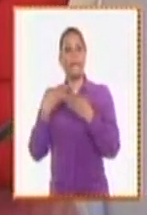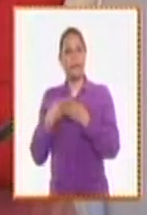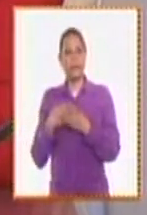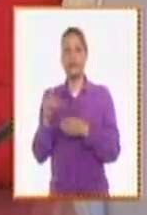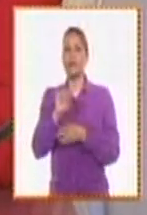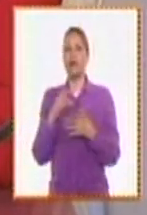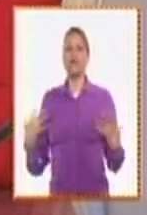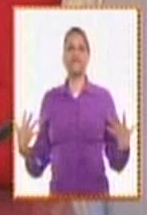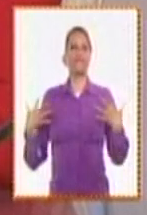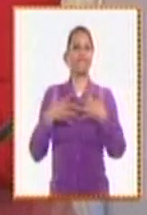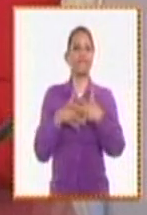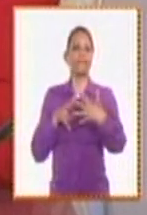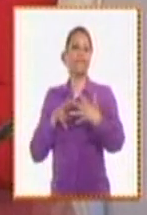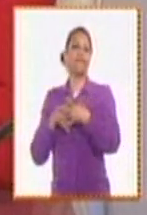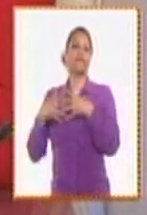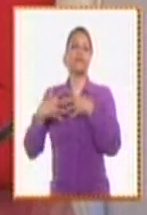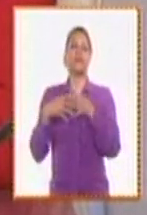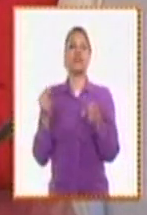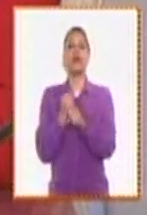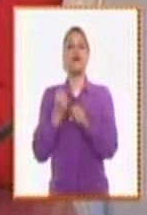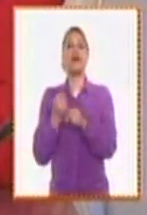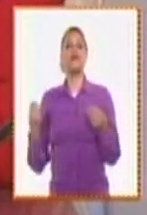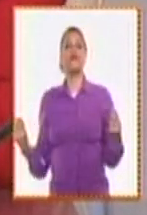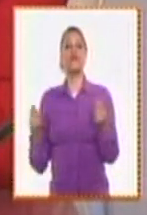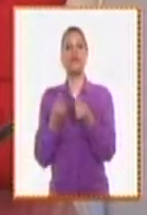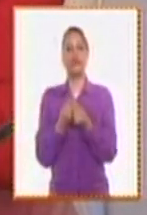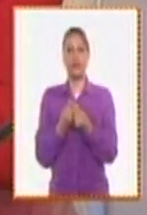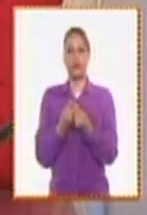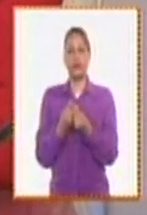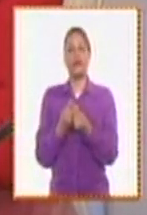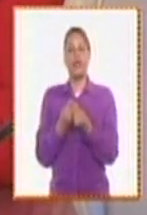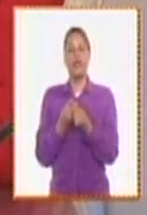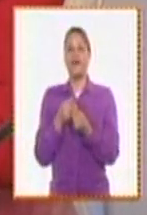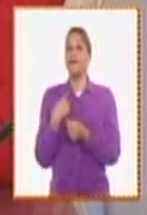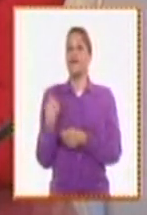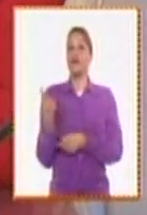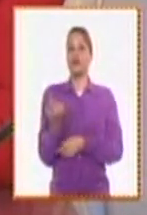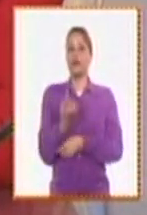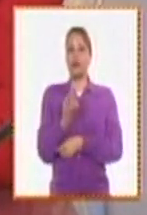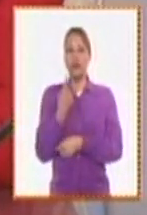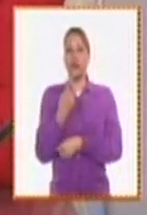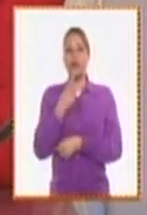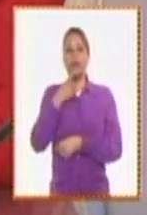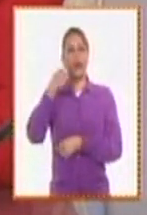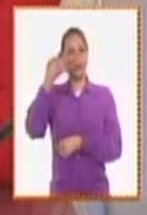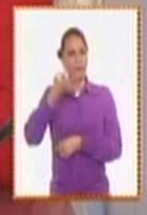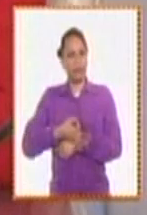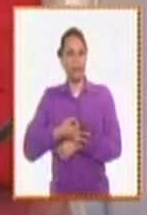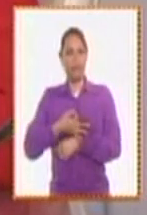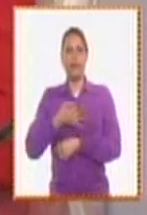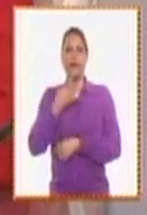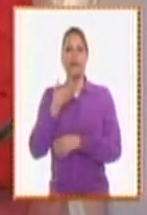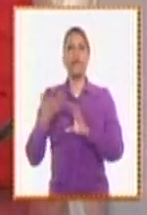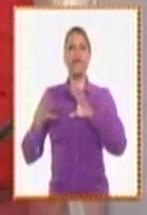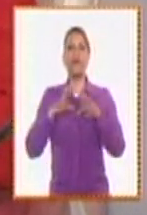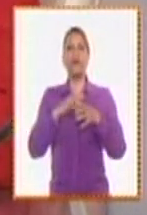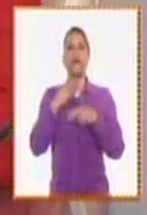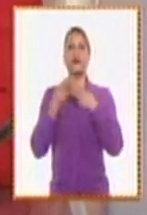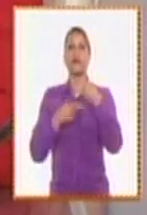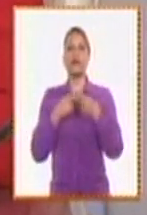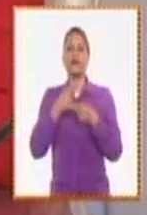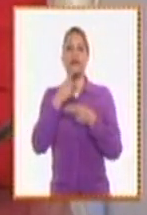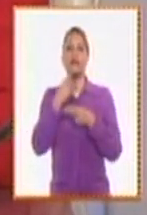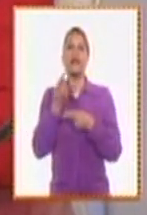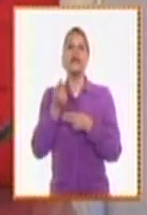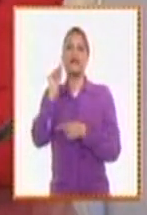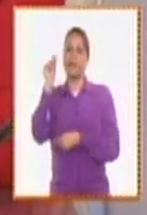están, están implicados en la tarea, y todos tienen definido las formas de actuación en